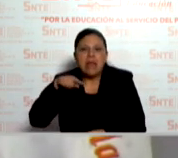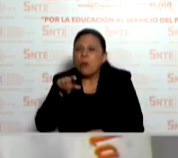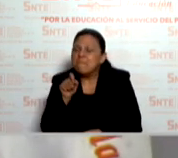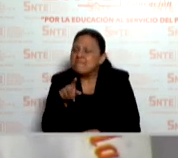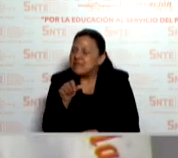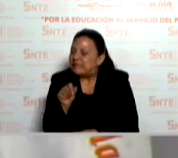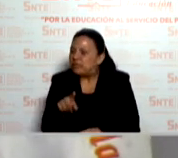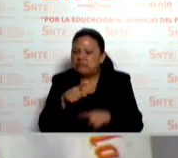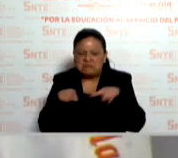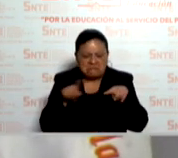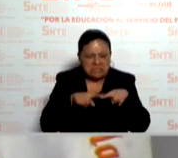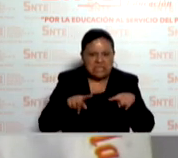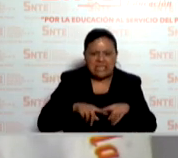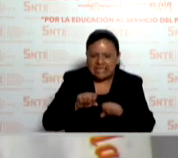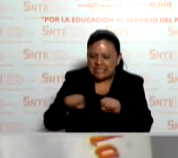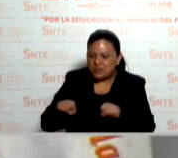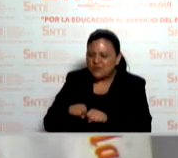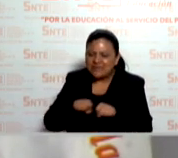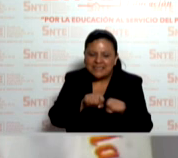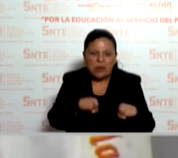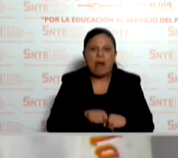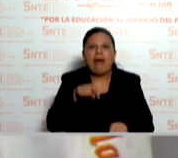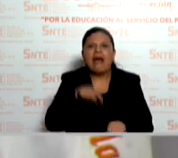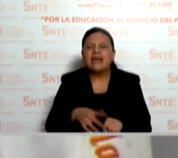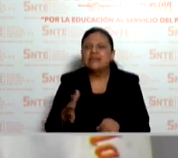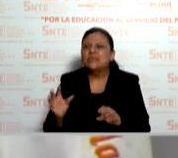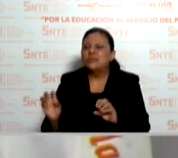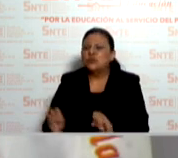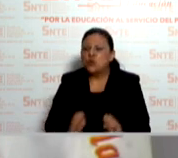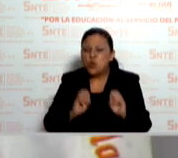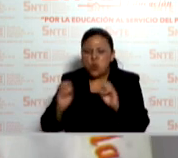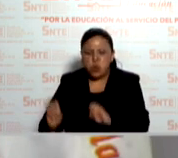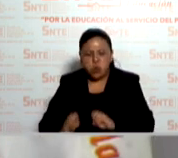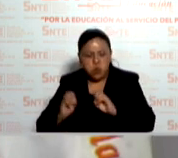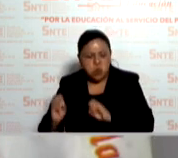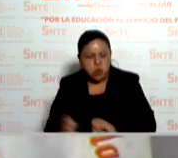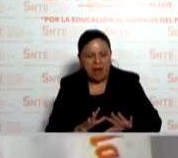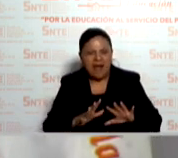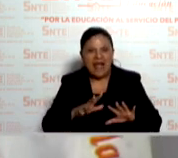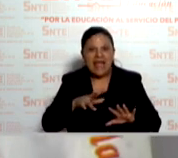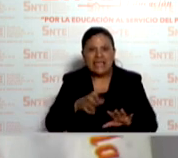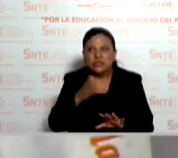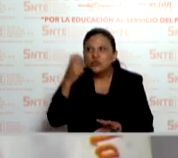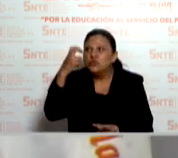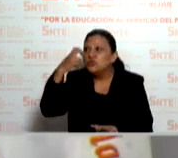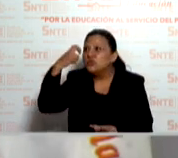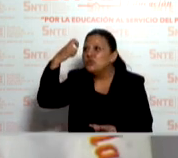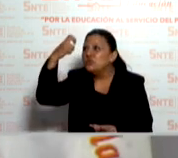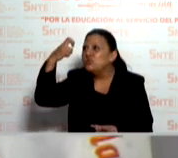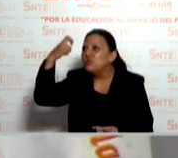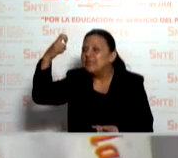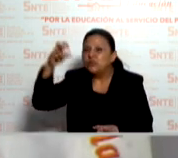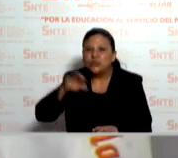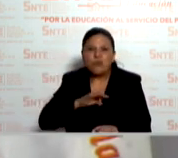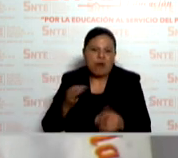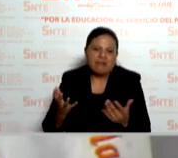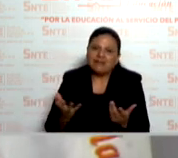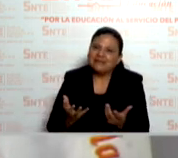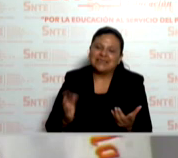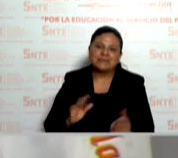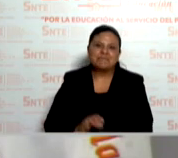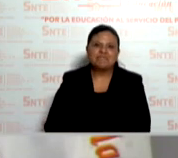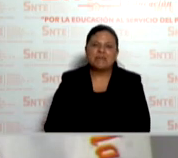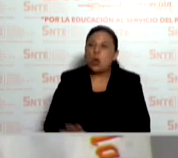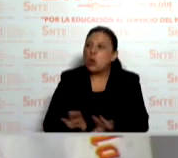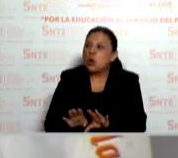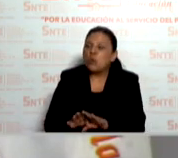magia que nos llevan a creer que los sueños sí se pueden materializar. Como miembros del